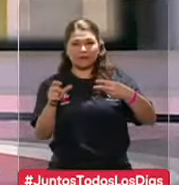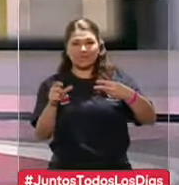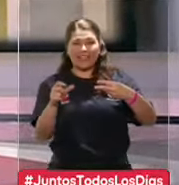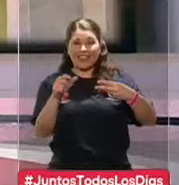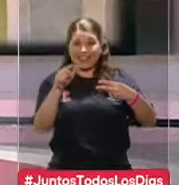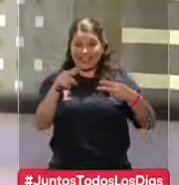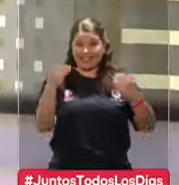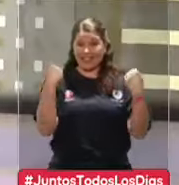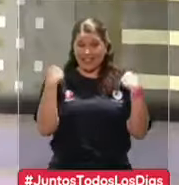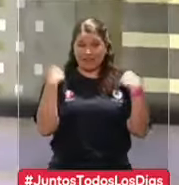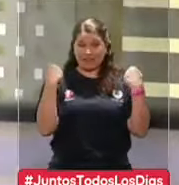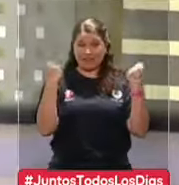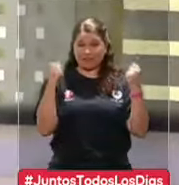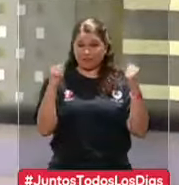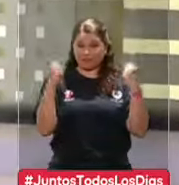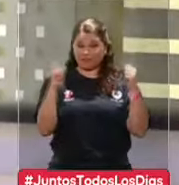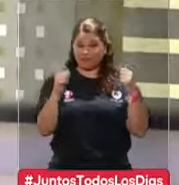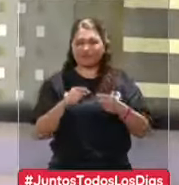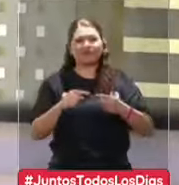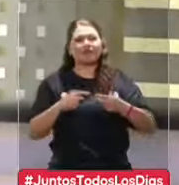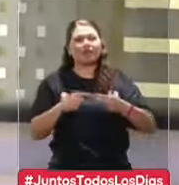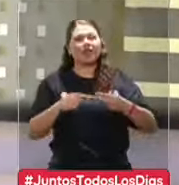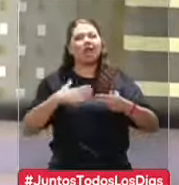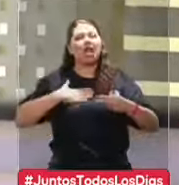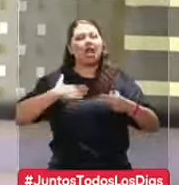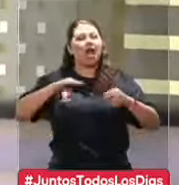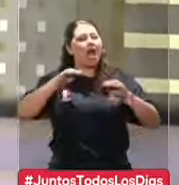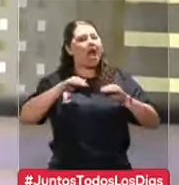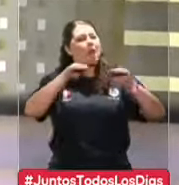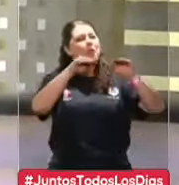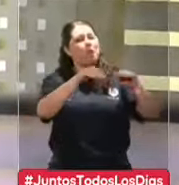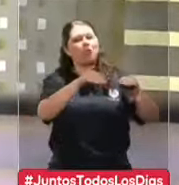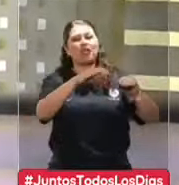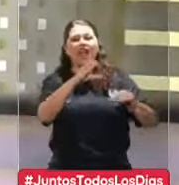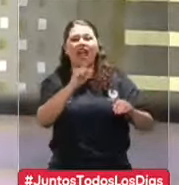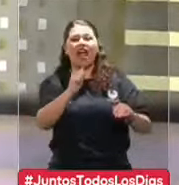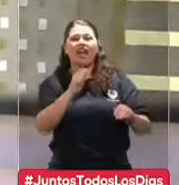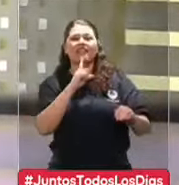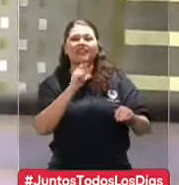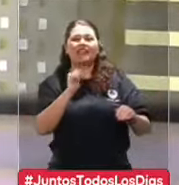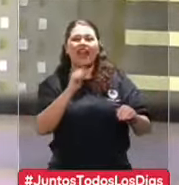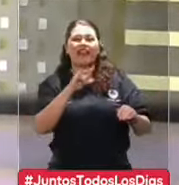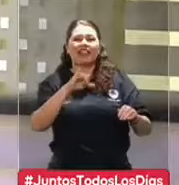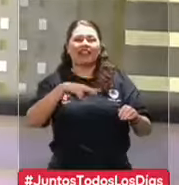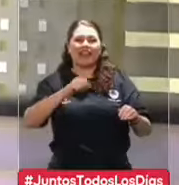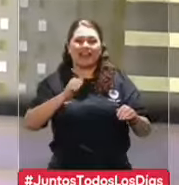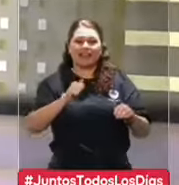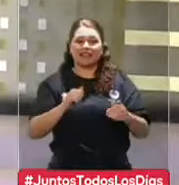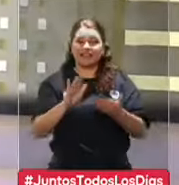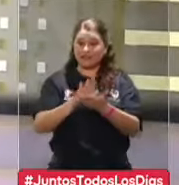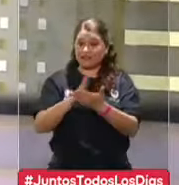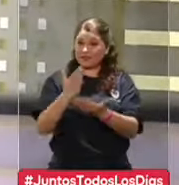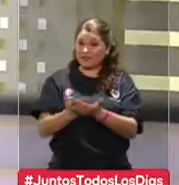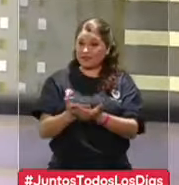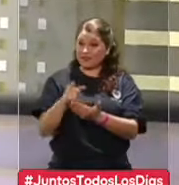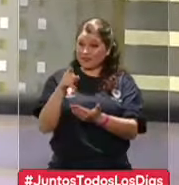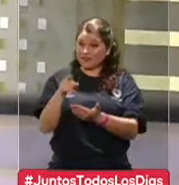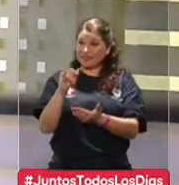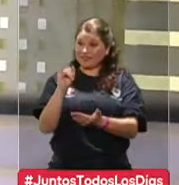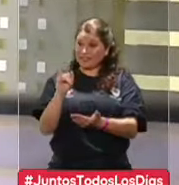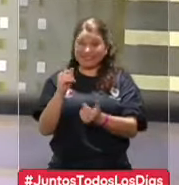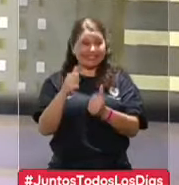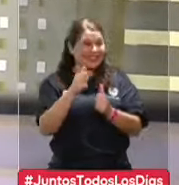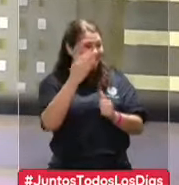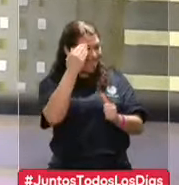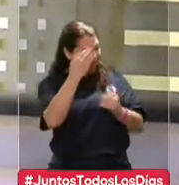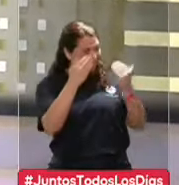Smart Fit se la está jugando por apoyar a la Cata. ¿Cómo estás? Bien, gracias. Hola, Cata.